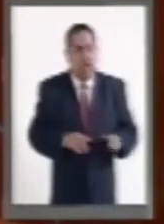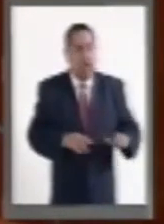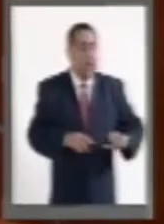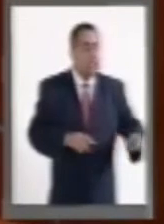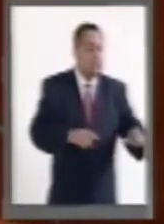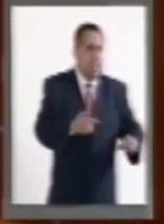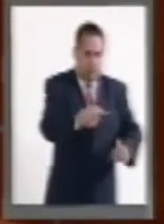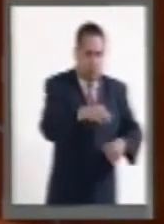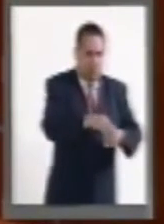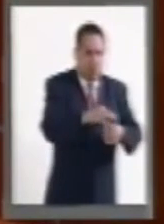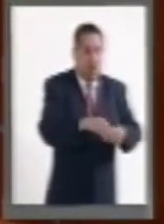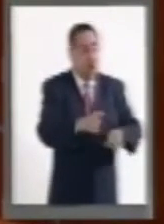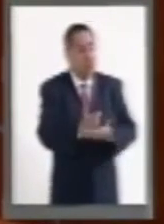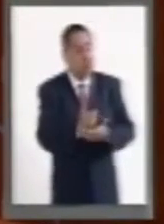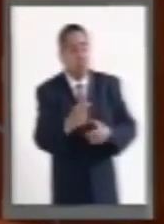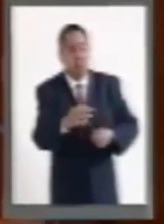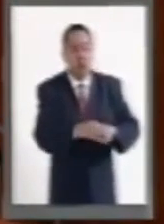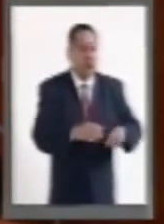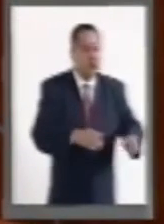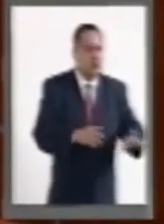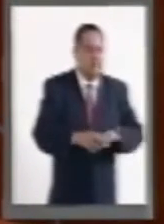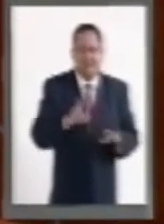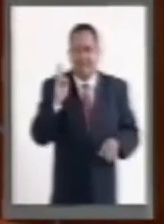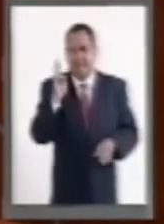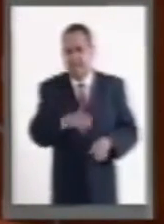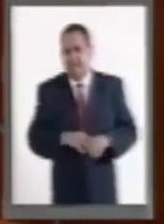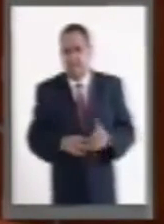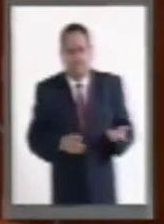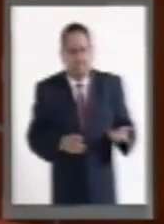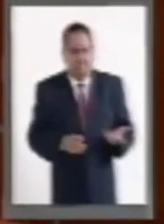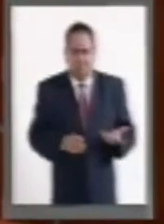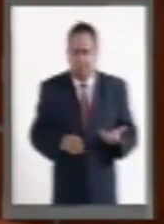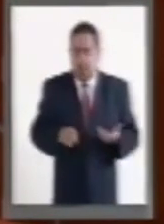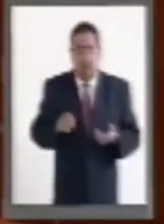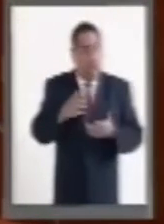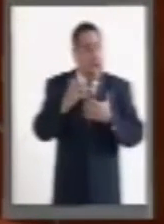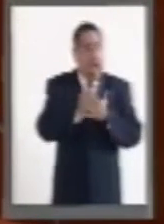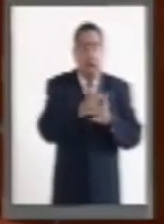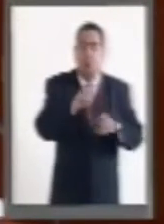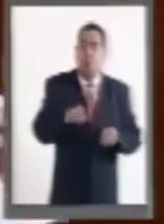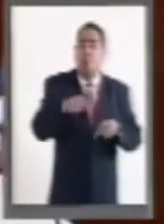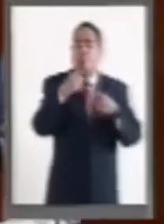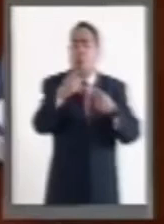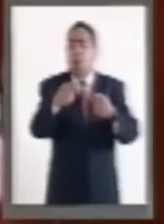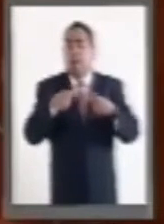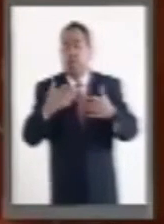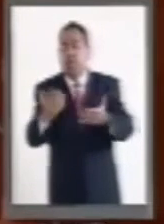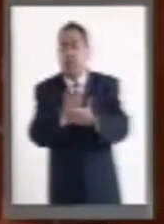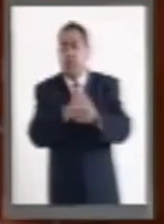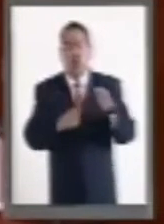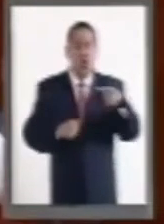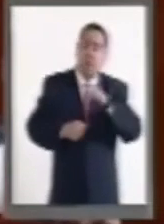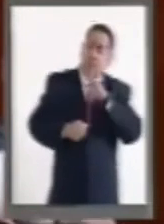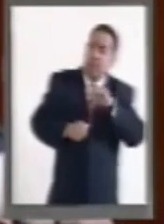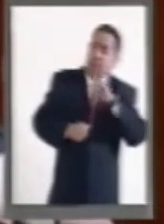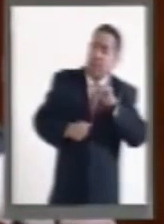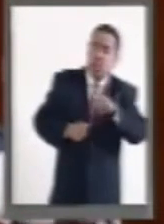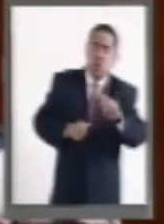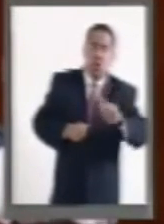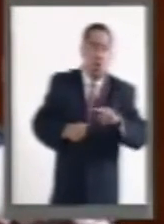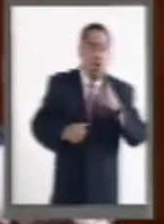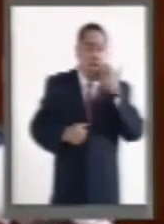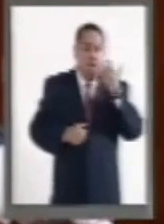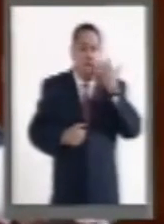del voto hasta llegar al ridículo de impugnar una elección que ganó la ciudadanía de la capital